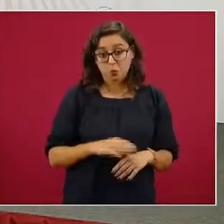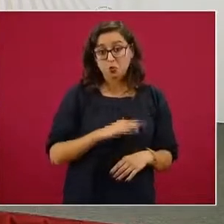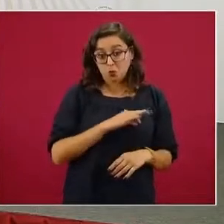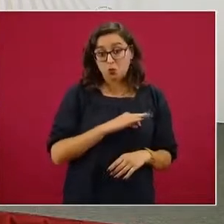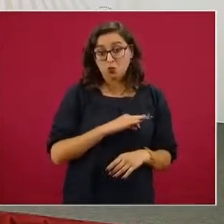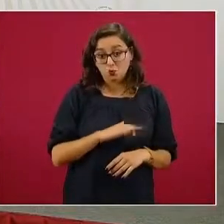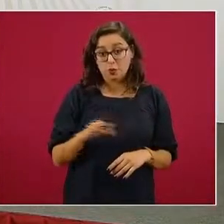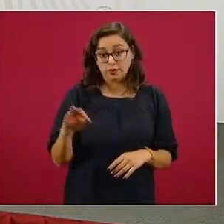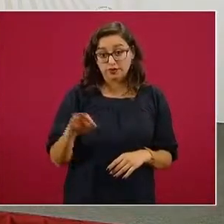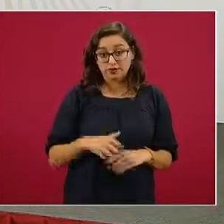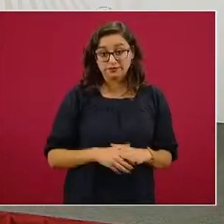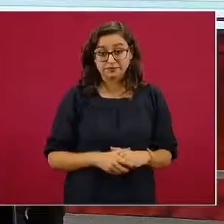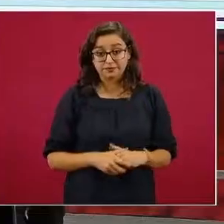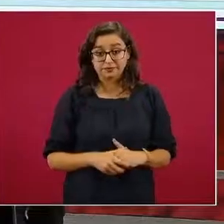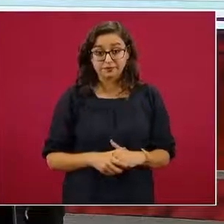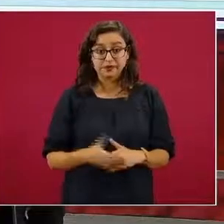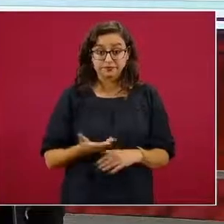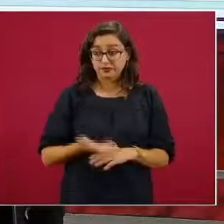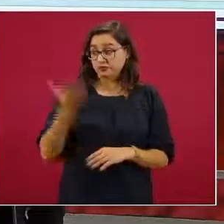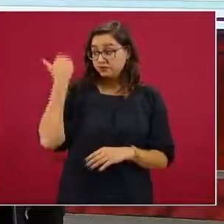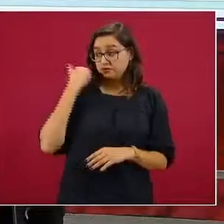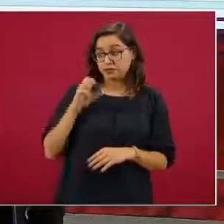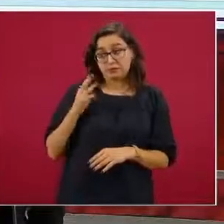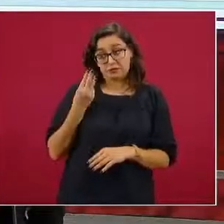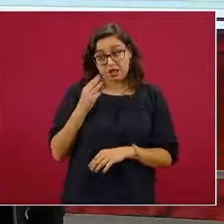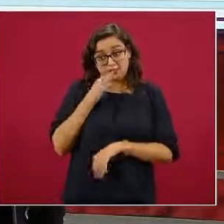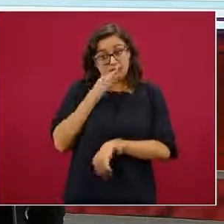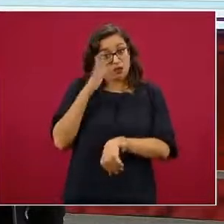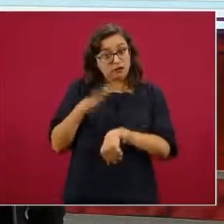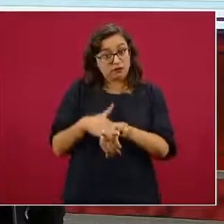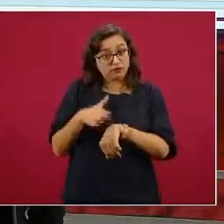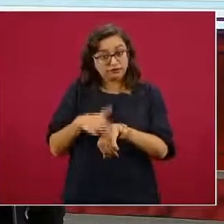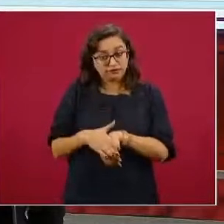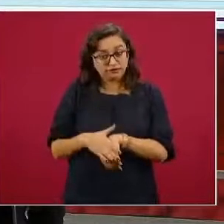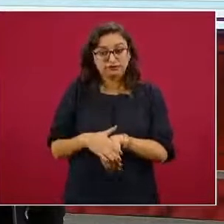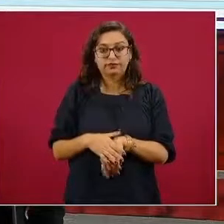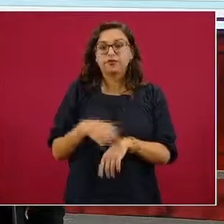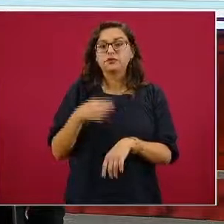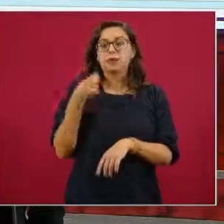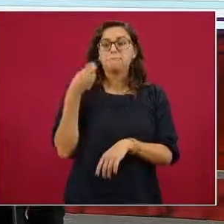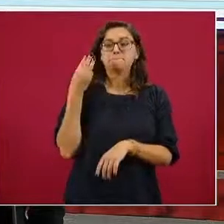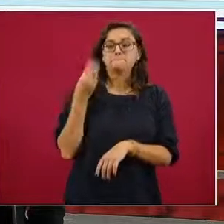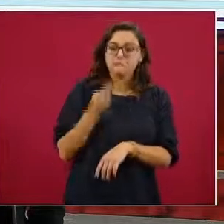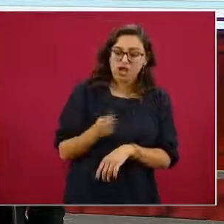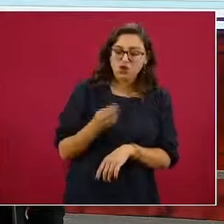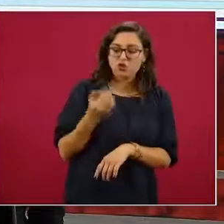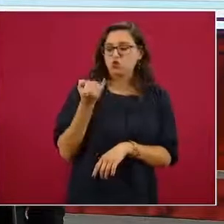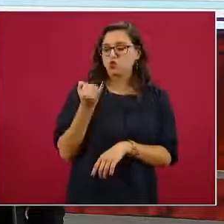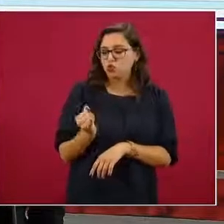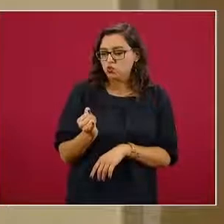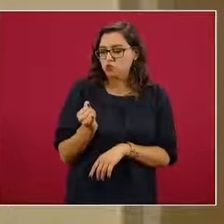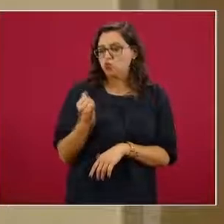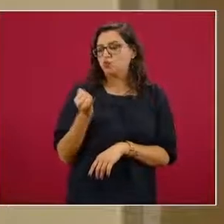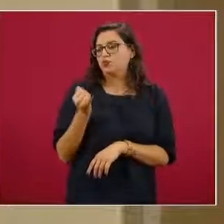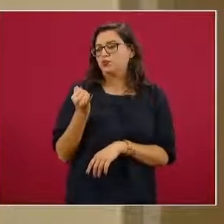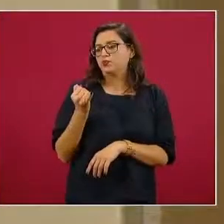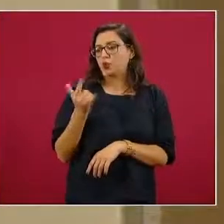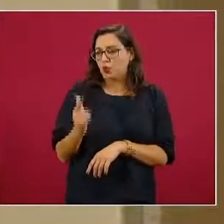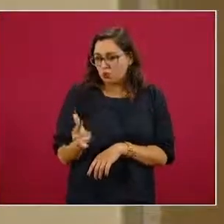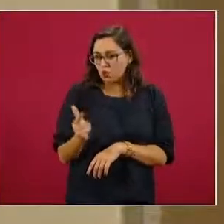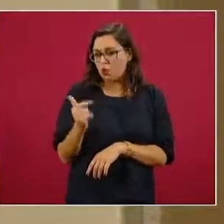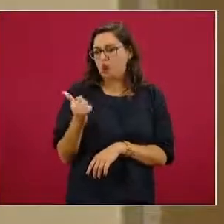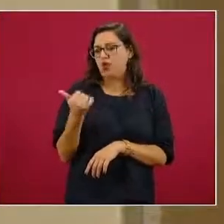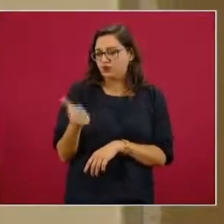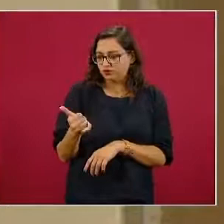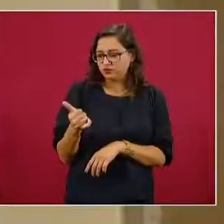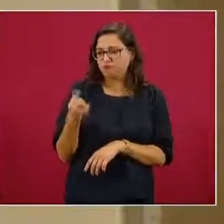el COVID nuevamente. Desde mayo lo venimos diciendo, lo dijimos todo junio, julio, agosto, septiembre, y hoy estamos en